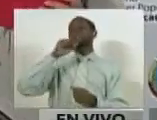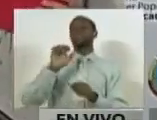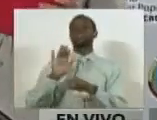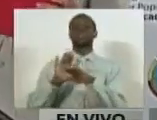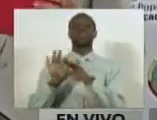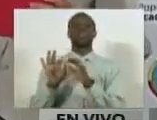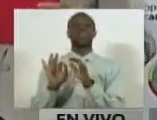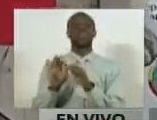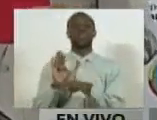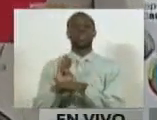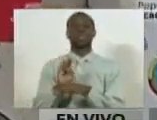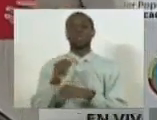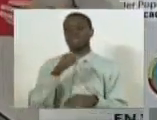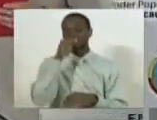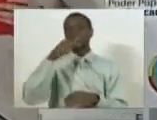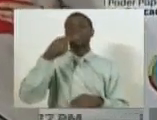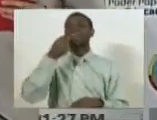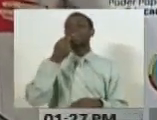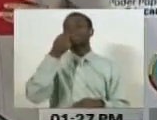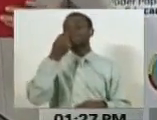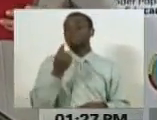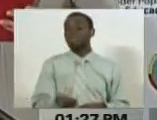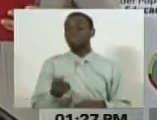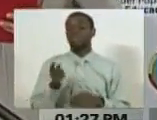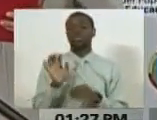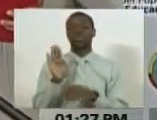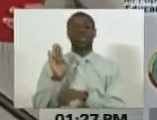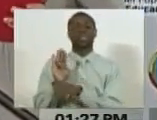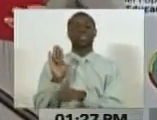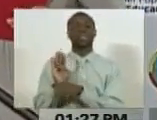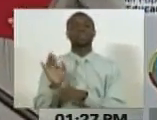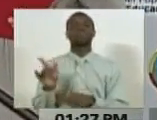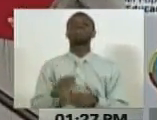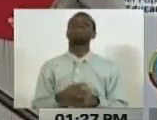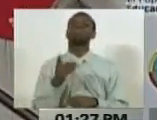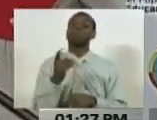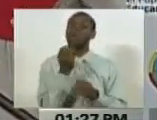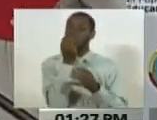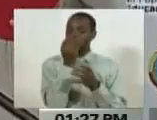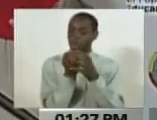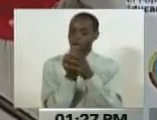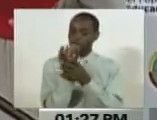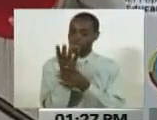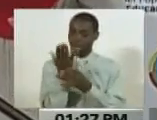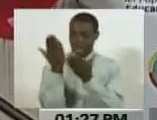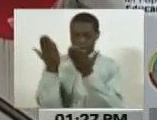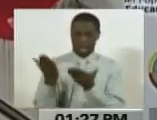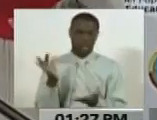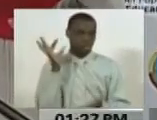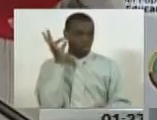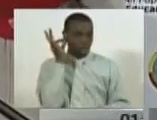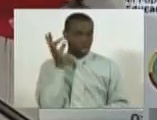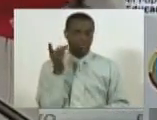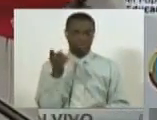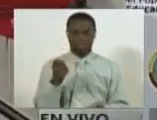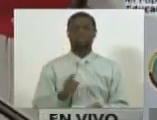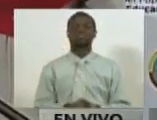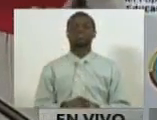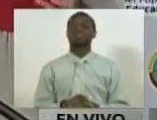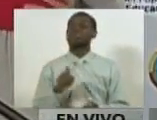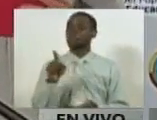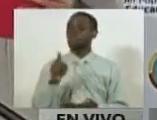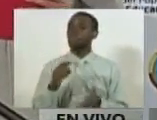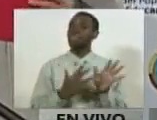venir con que ese es un diente. Bueno, Rosa. Rosa Tenorio, del